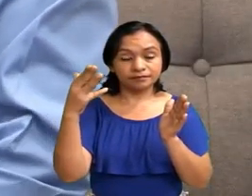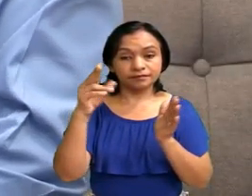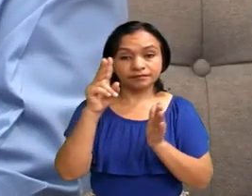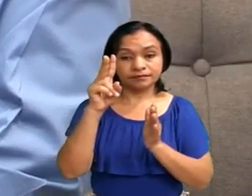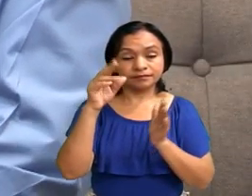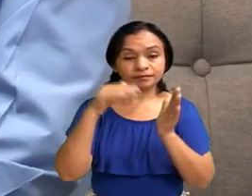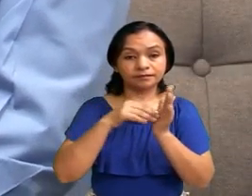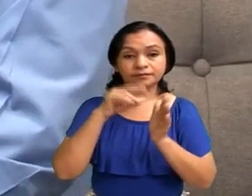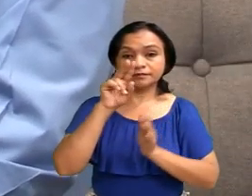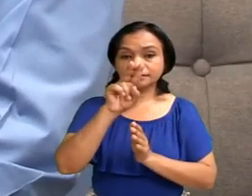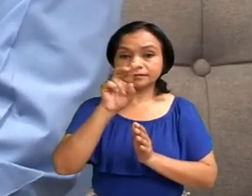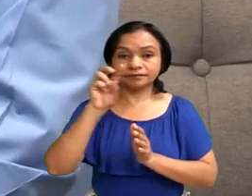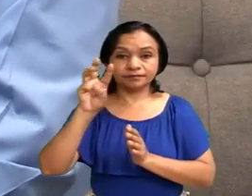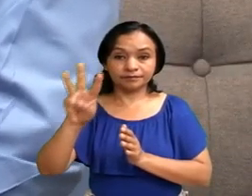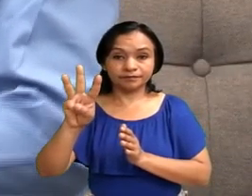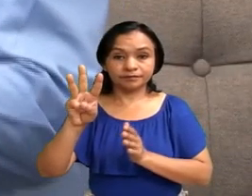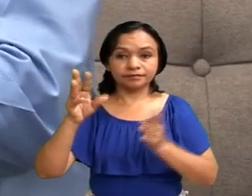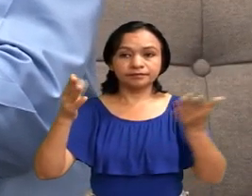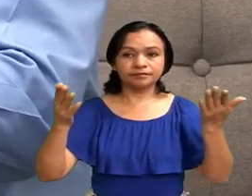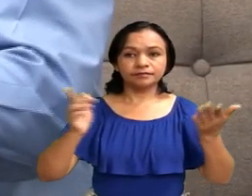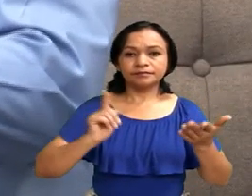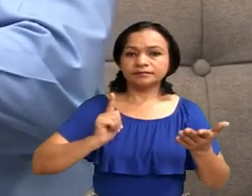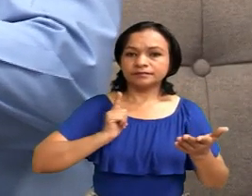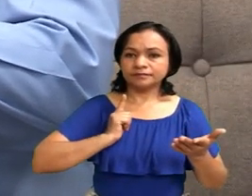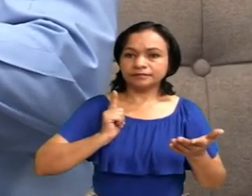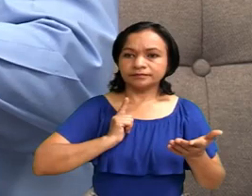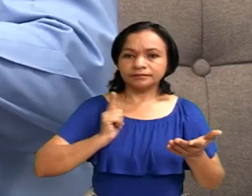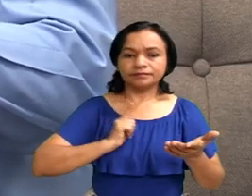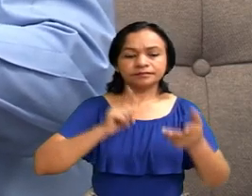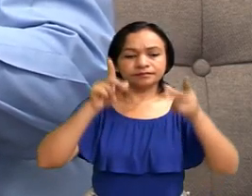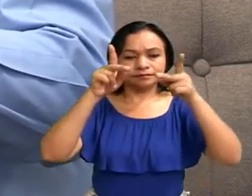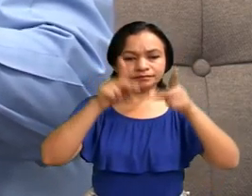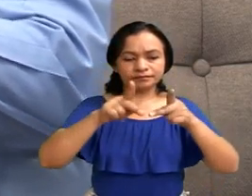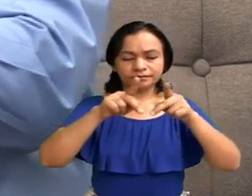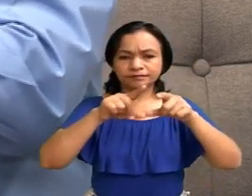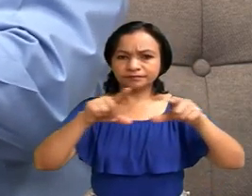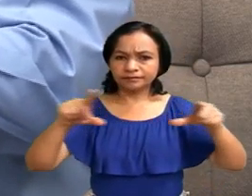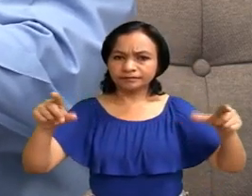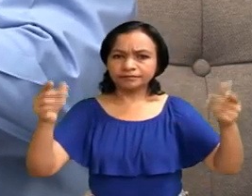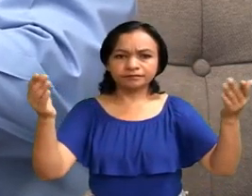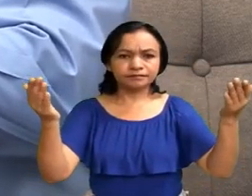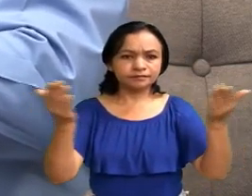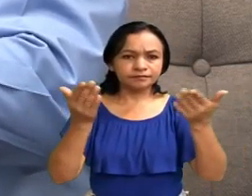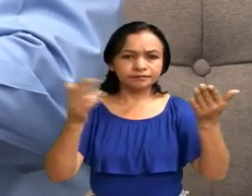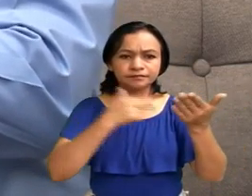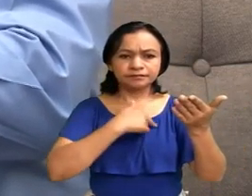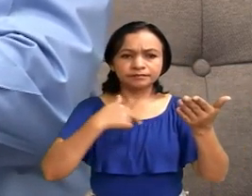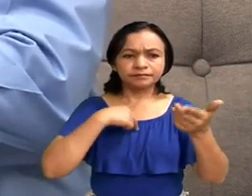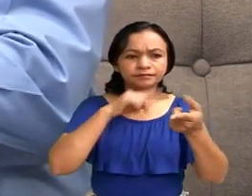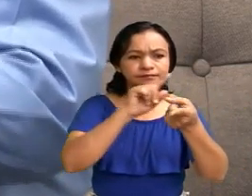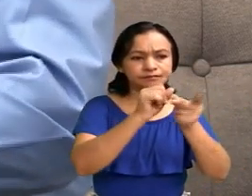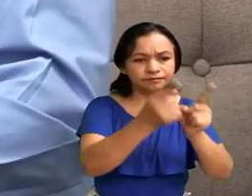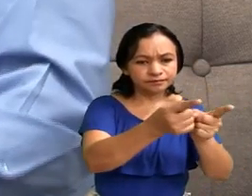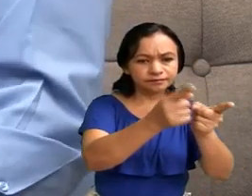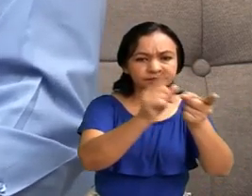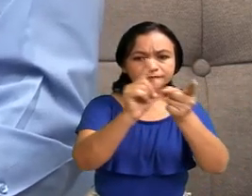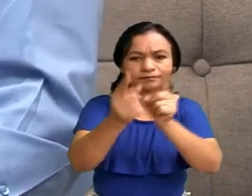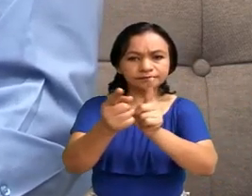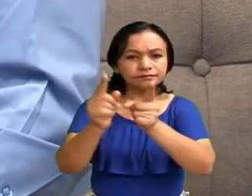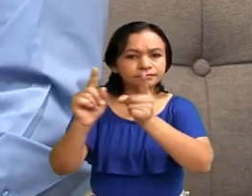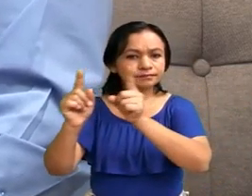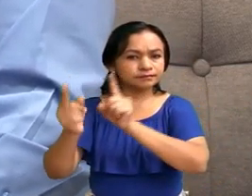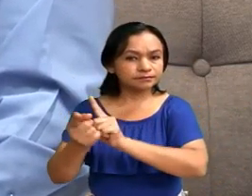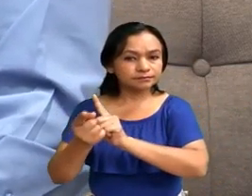2019-2023? Entonces, ya tenemos también un plan de generación, cómo vamos a ir cambiando la matriz energética. Exacto. Porque lo